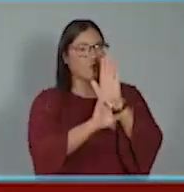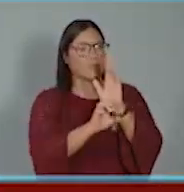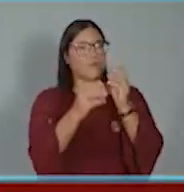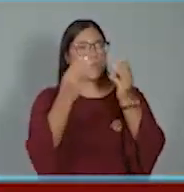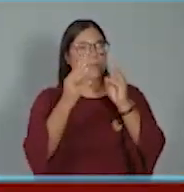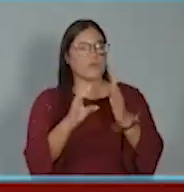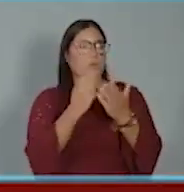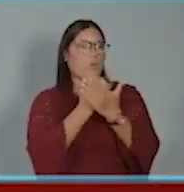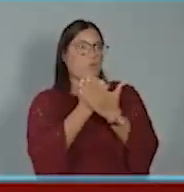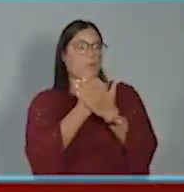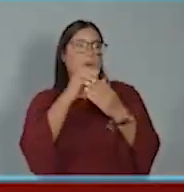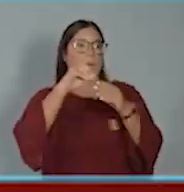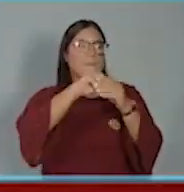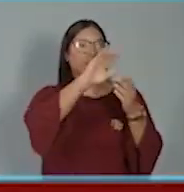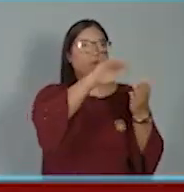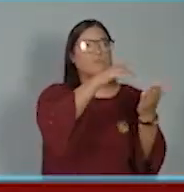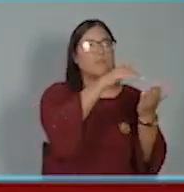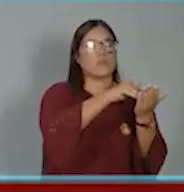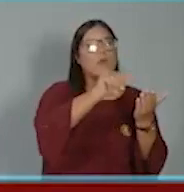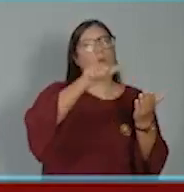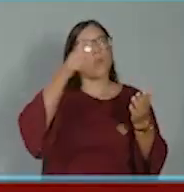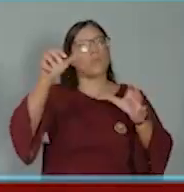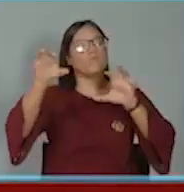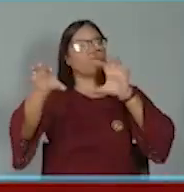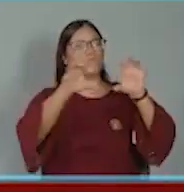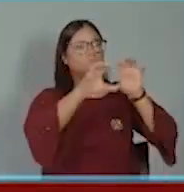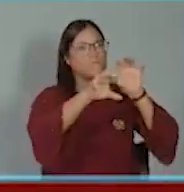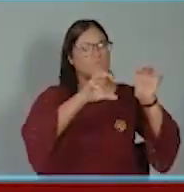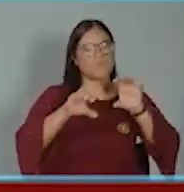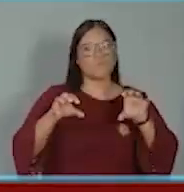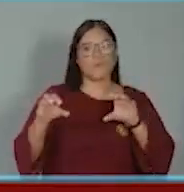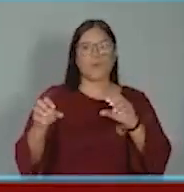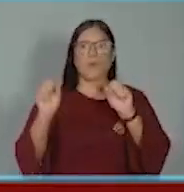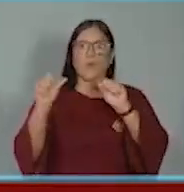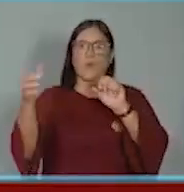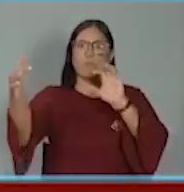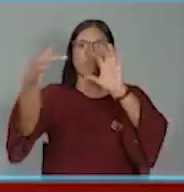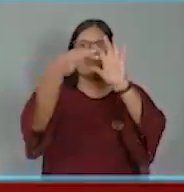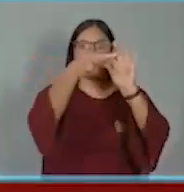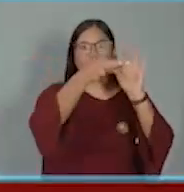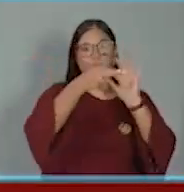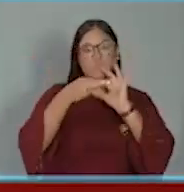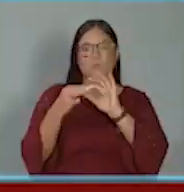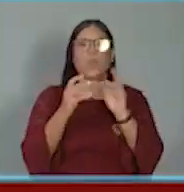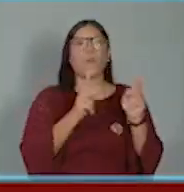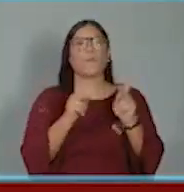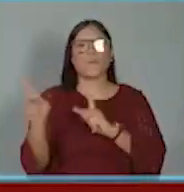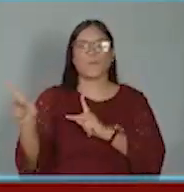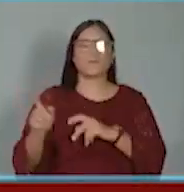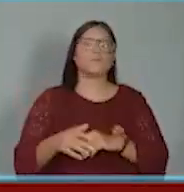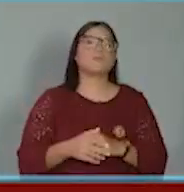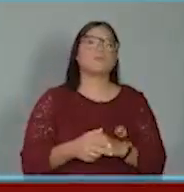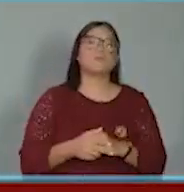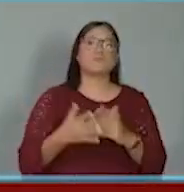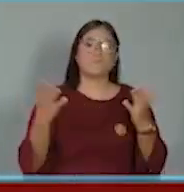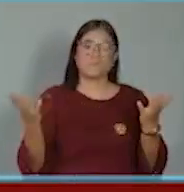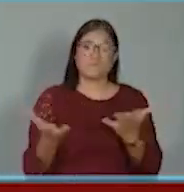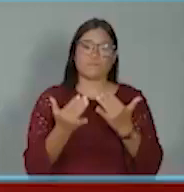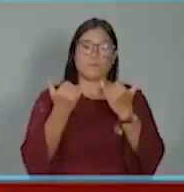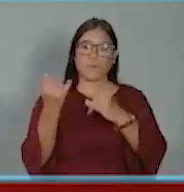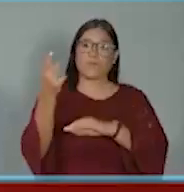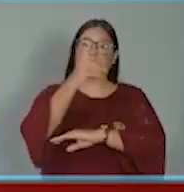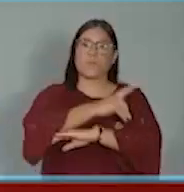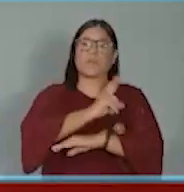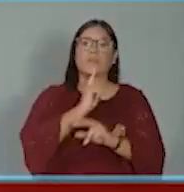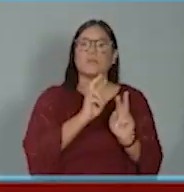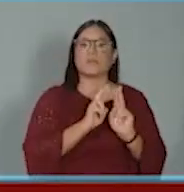Ministerio de economía El Banco Central entre otros actores que tienen algo que decir en este en el proceso hoy en día hay entonces eso